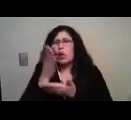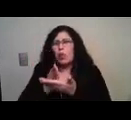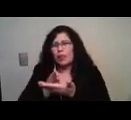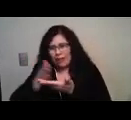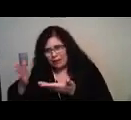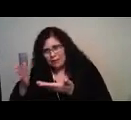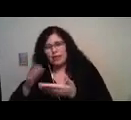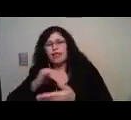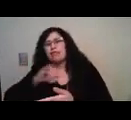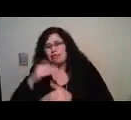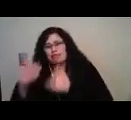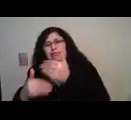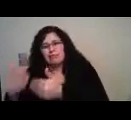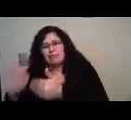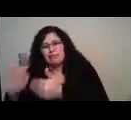esto.